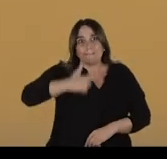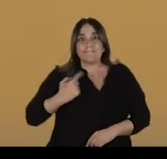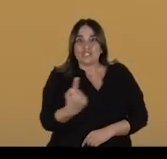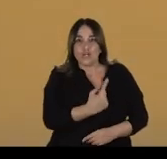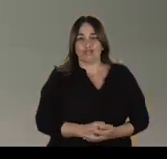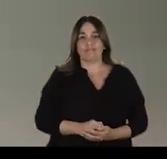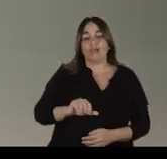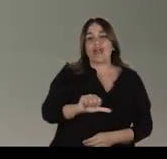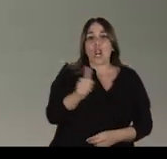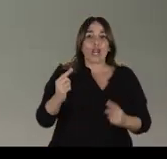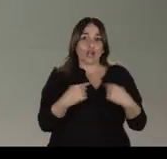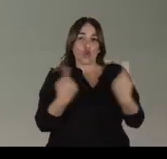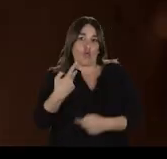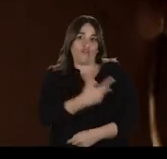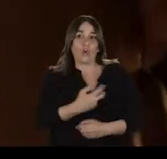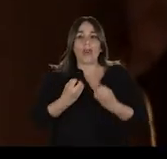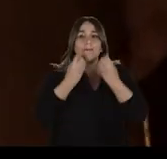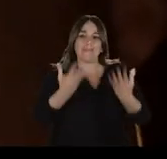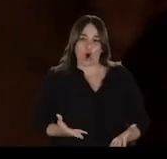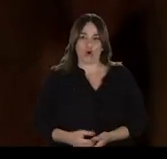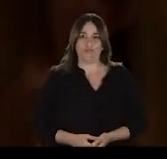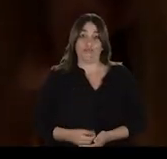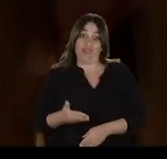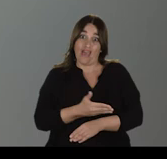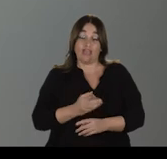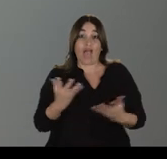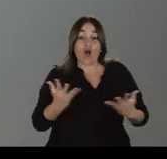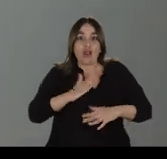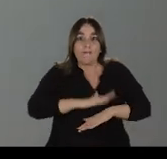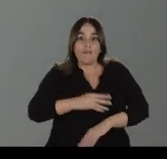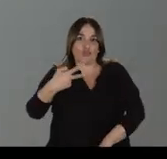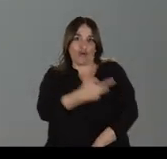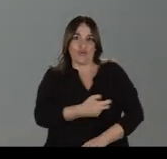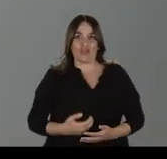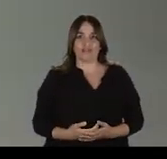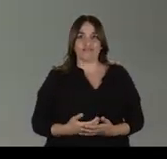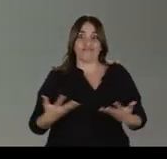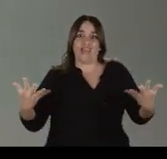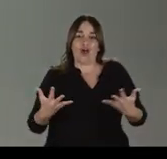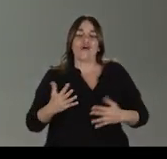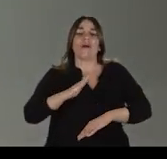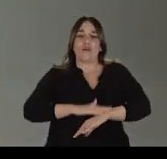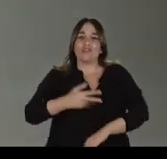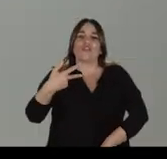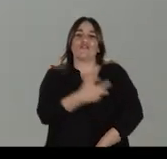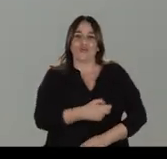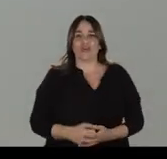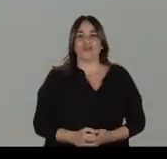personales. Para lograr que la inmunidad colectiva llegue antes y mejor. Llegó el momento de vacunarnos. Llegó el momento de